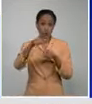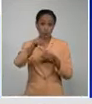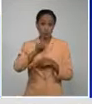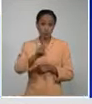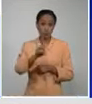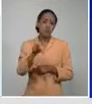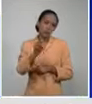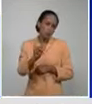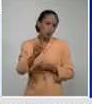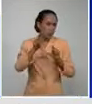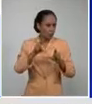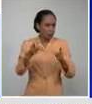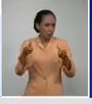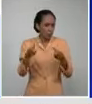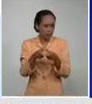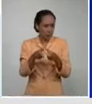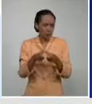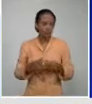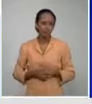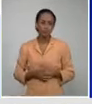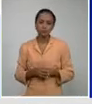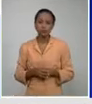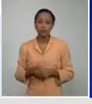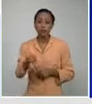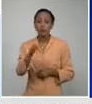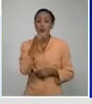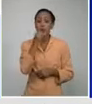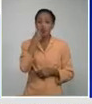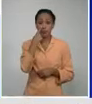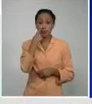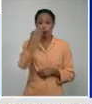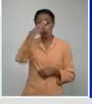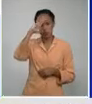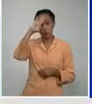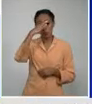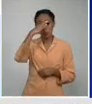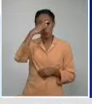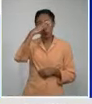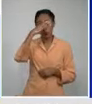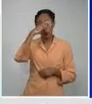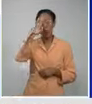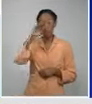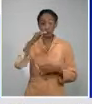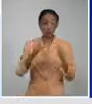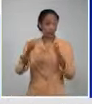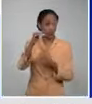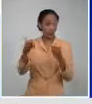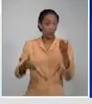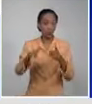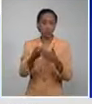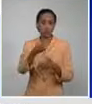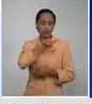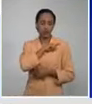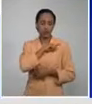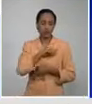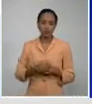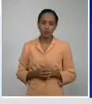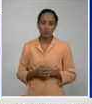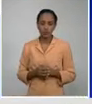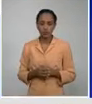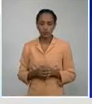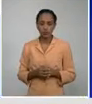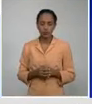inferior. Cuba, ahí lo tiene, una tasa superior a la del día de ayer, 111, tasa de incidencia de casos